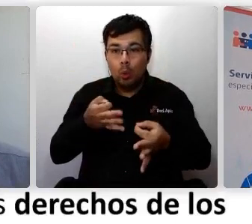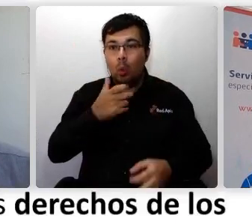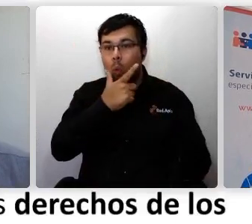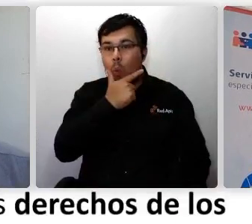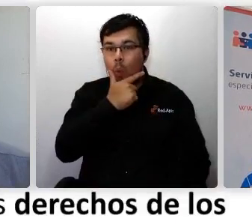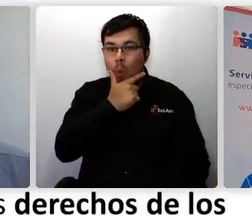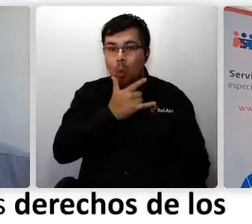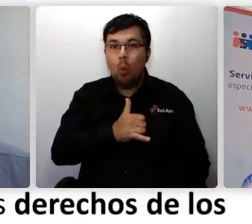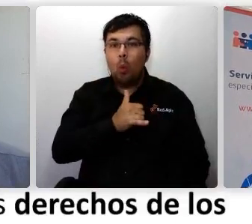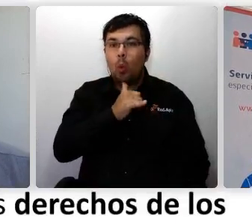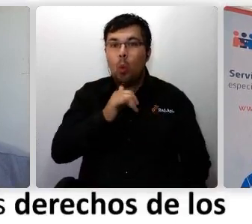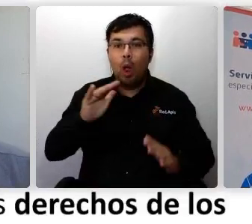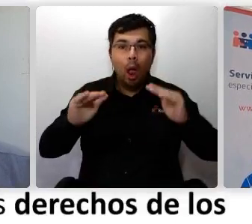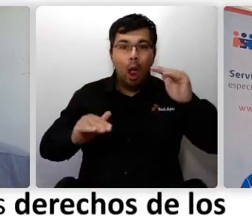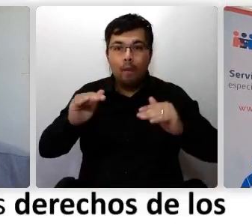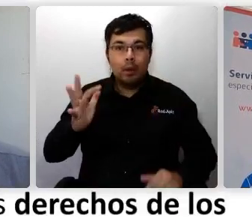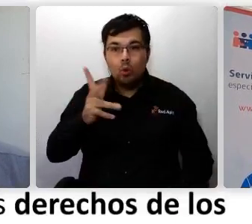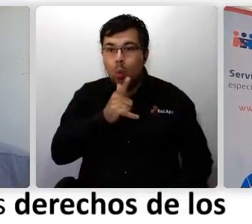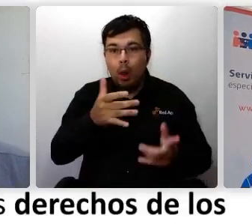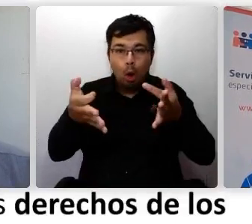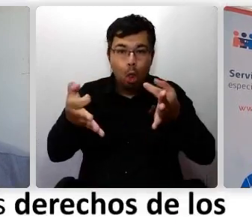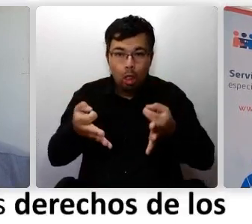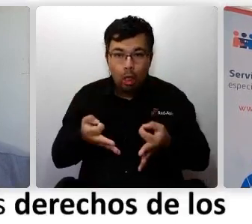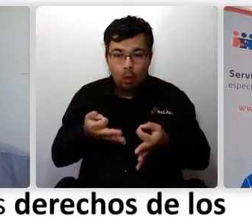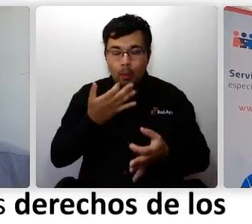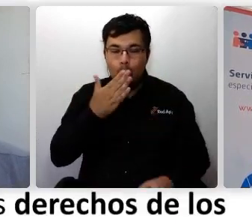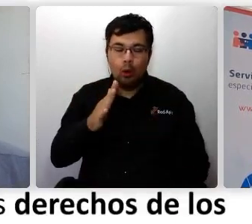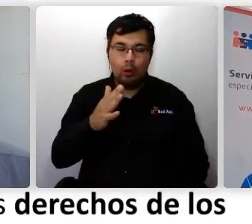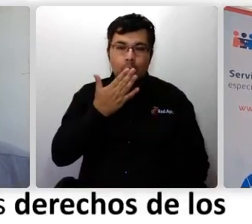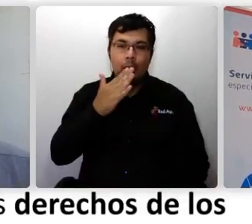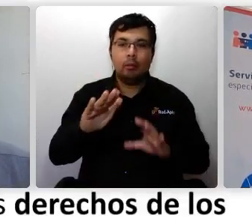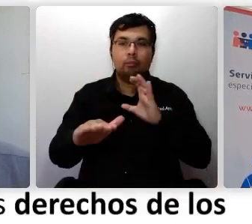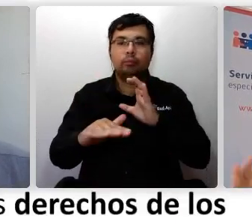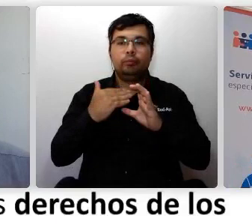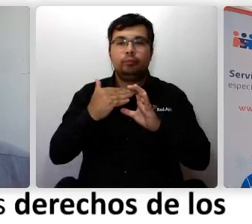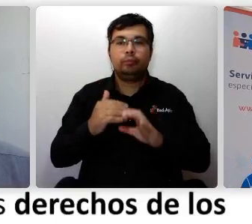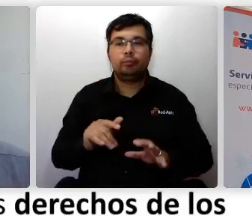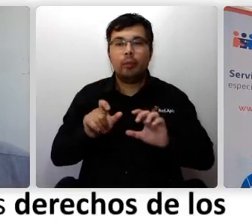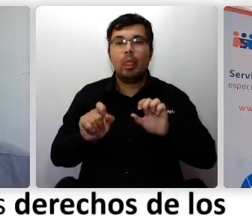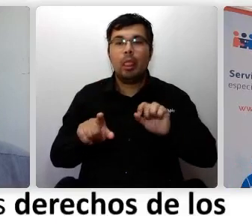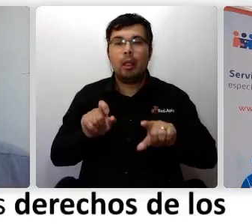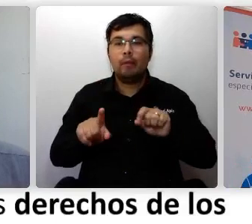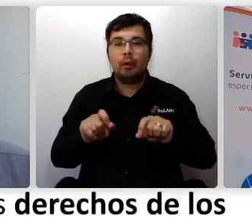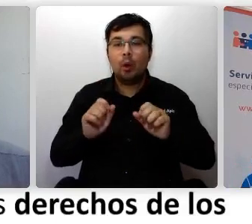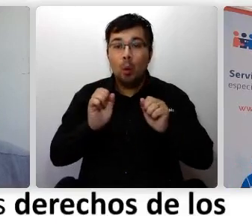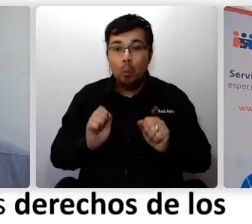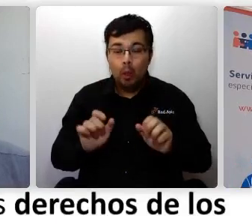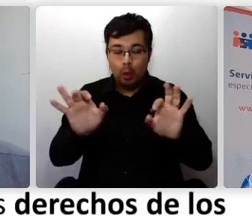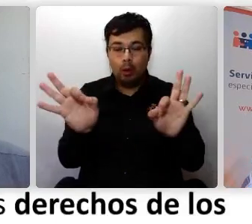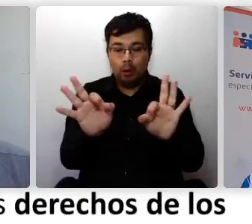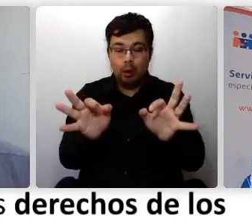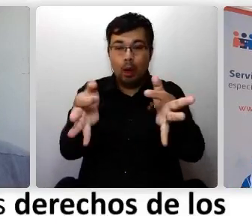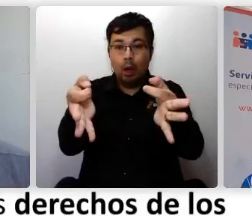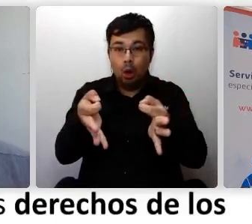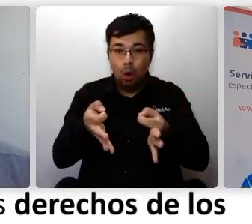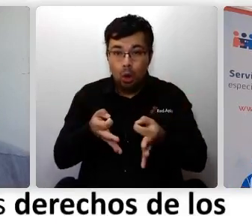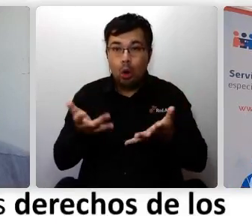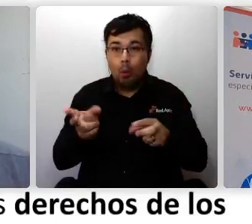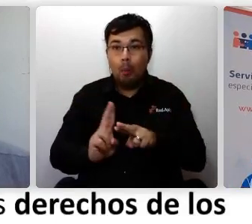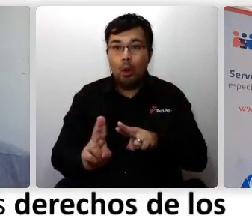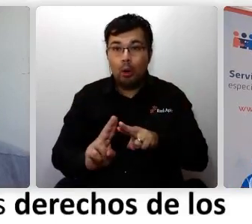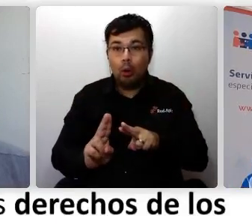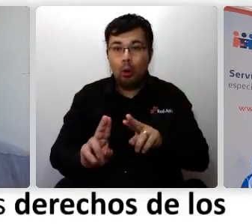no tiene contador? Entonces, en esos casos, mejor que nos contacte. Por último, nosotros podemos aclararle al contador cómo hacerlo o al mismo contribuyente.